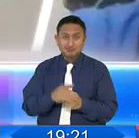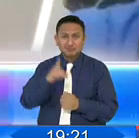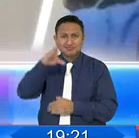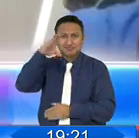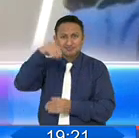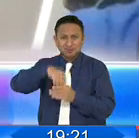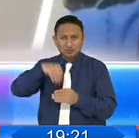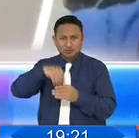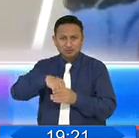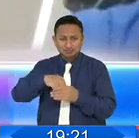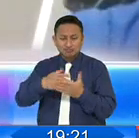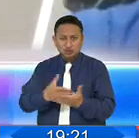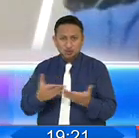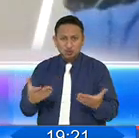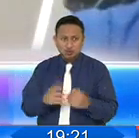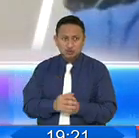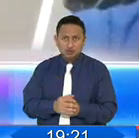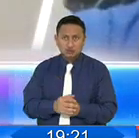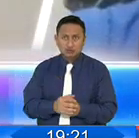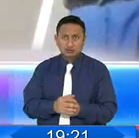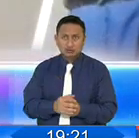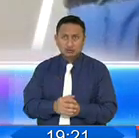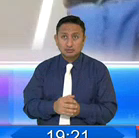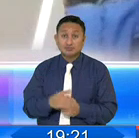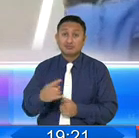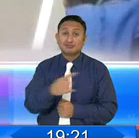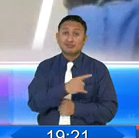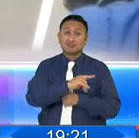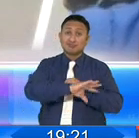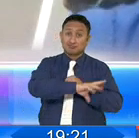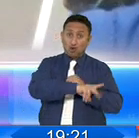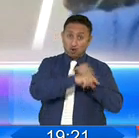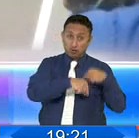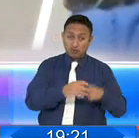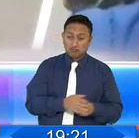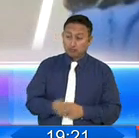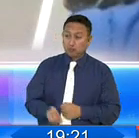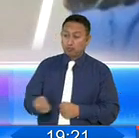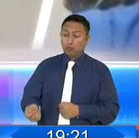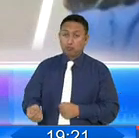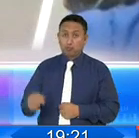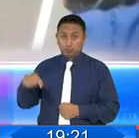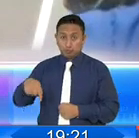acopio de artefactos que roban y dejan